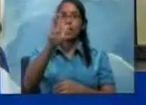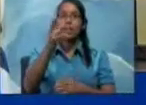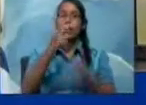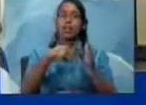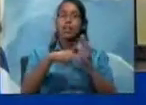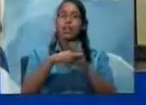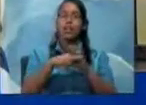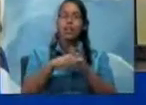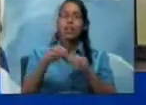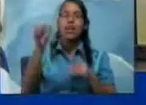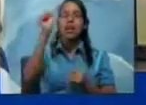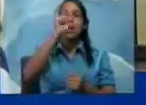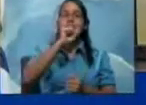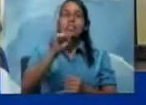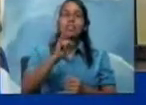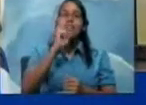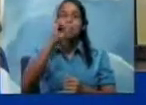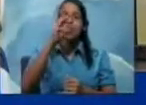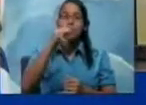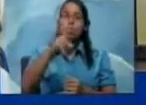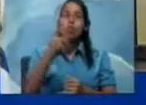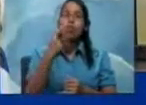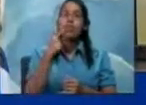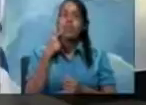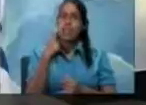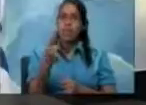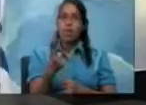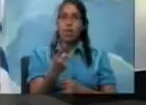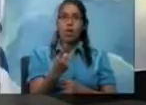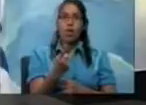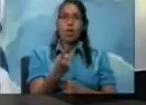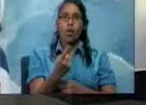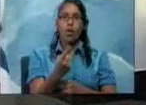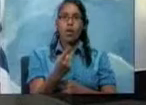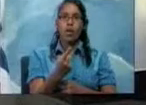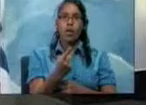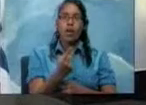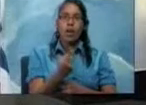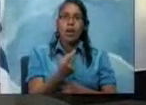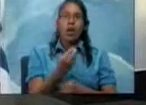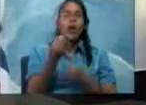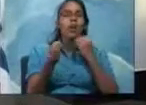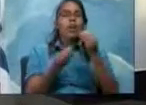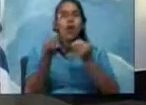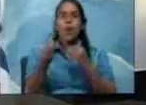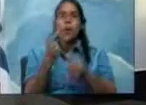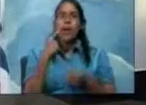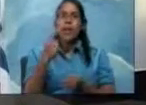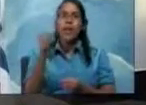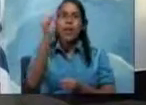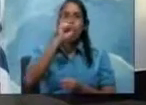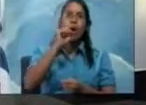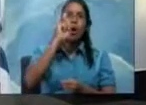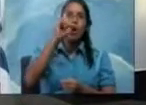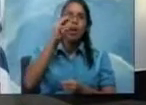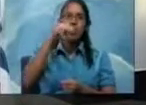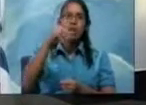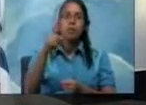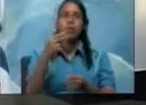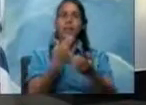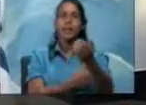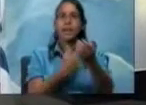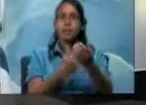Simón Pedro les dijo Simón Pedro dijo cómo les dijo Simón Pedro hermano